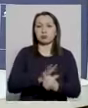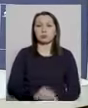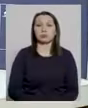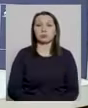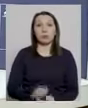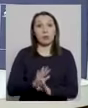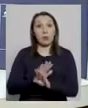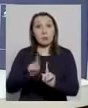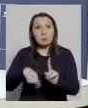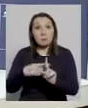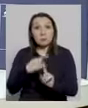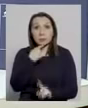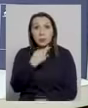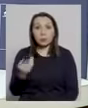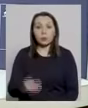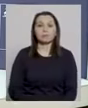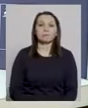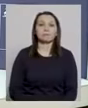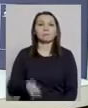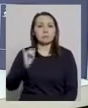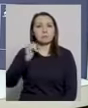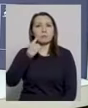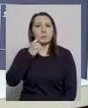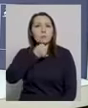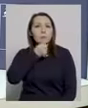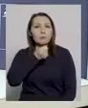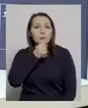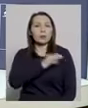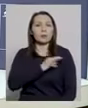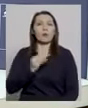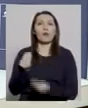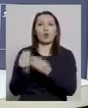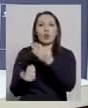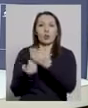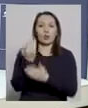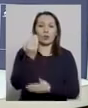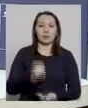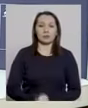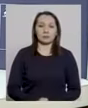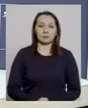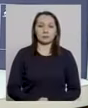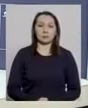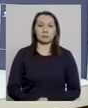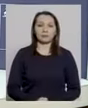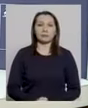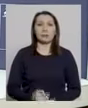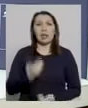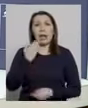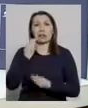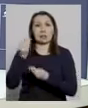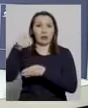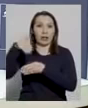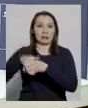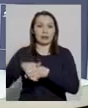¿Hay alguna otra pregunta? Sí, ministro, buenos días. Buenos días. Casi buenas tardes